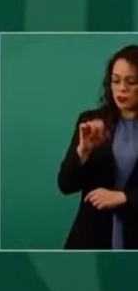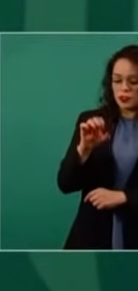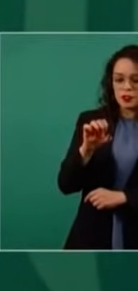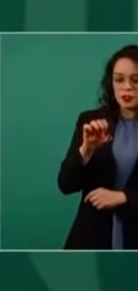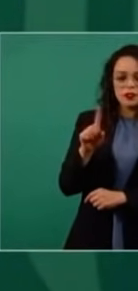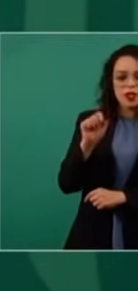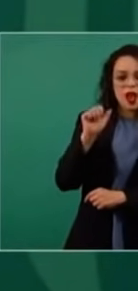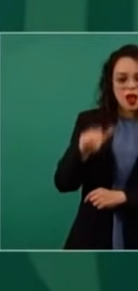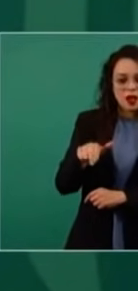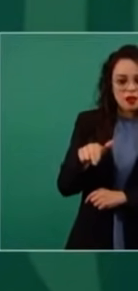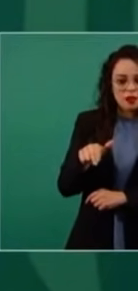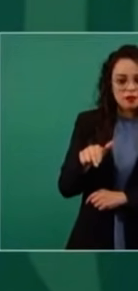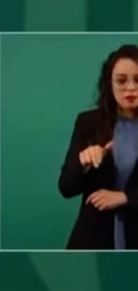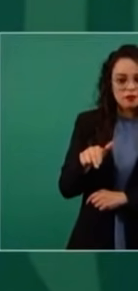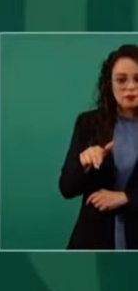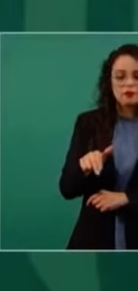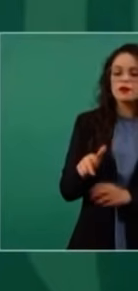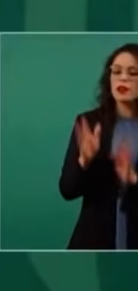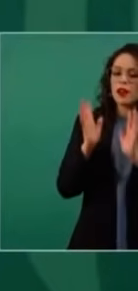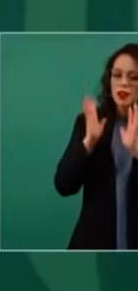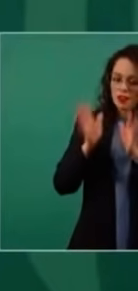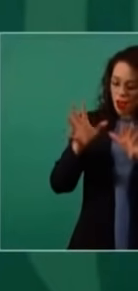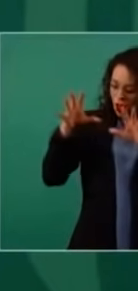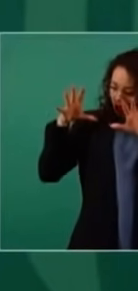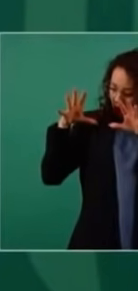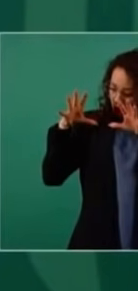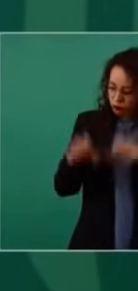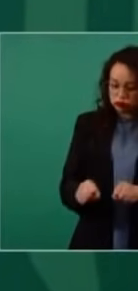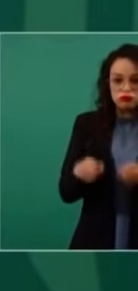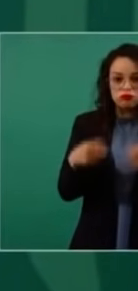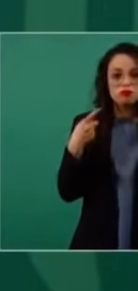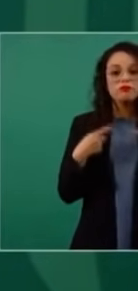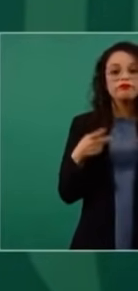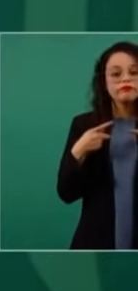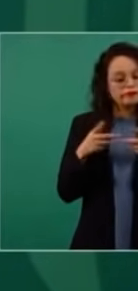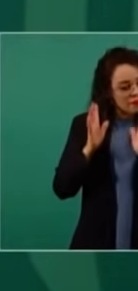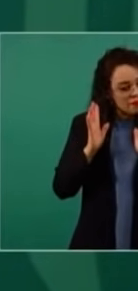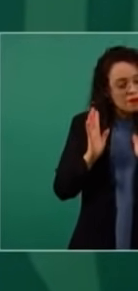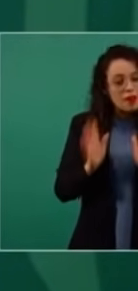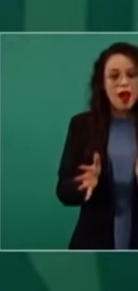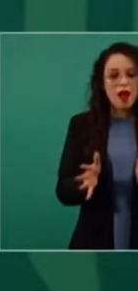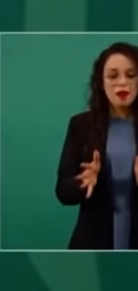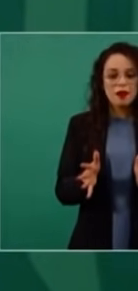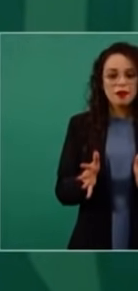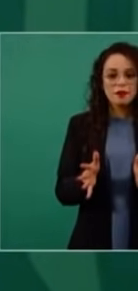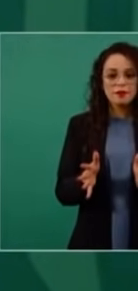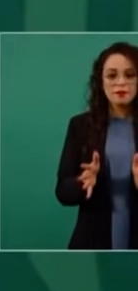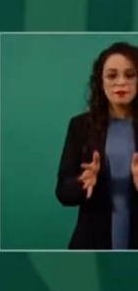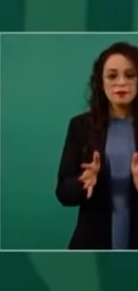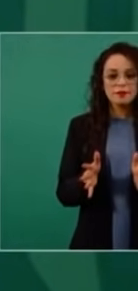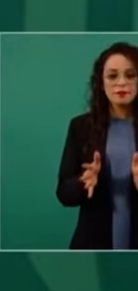en hechos, sino que también pues a través de la mañanera, porque él